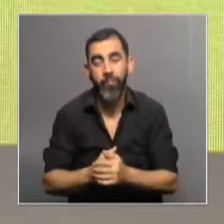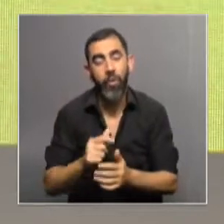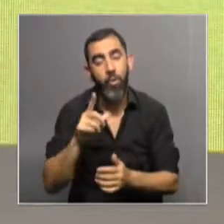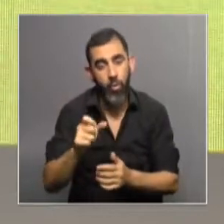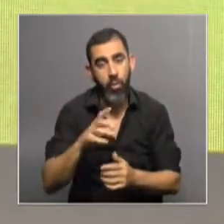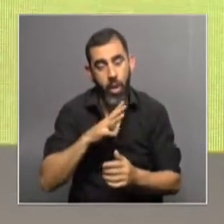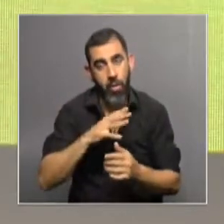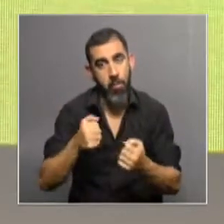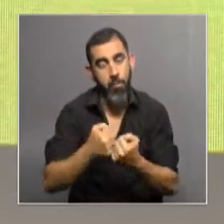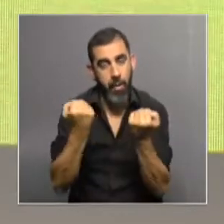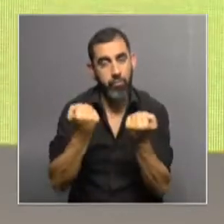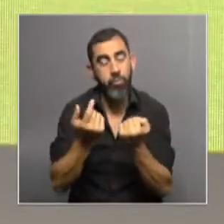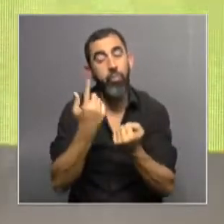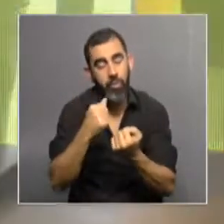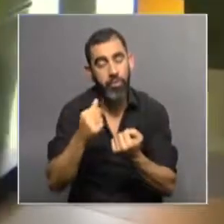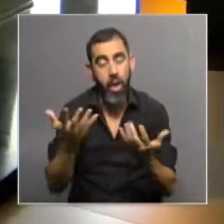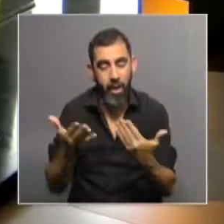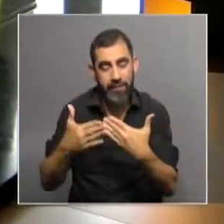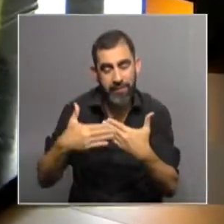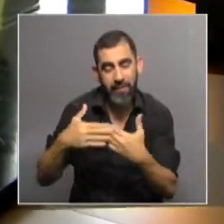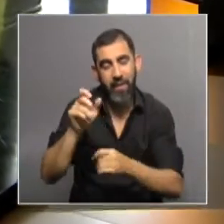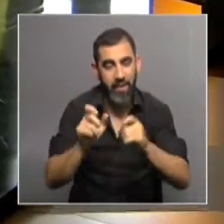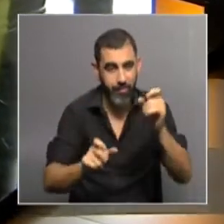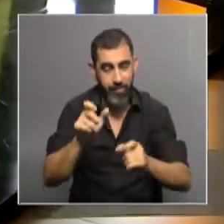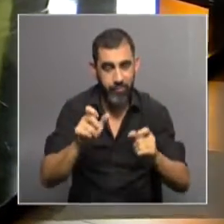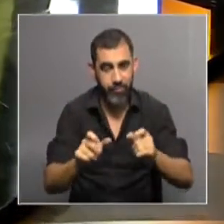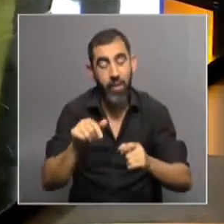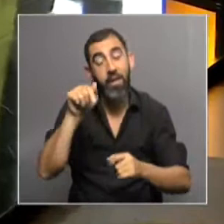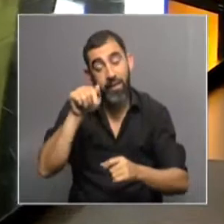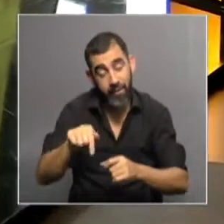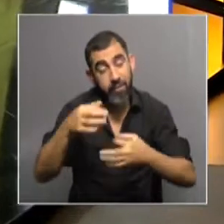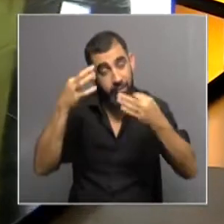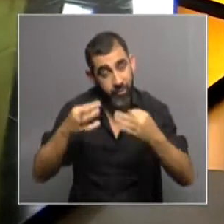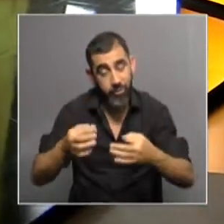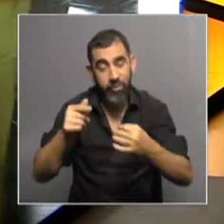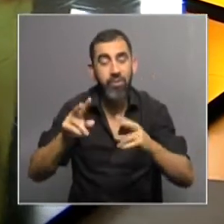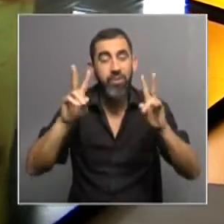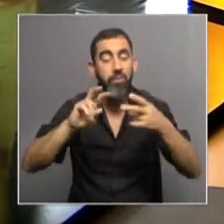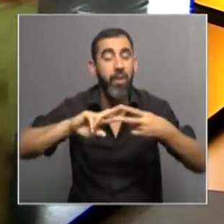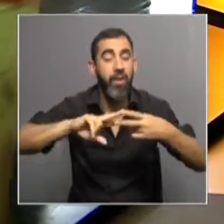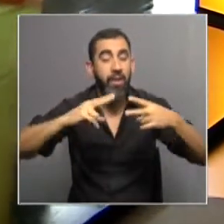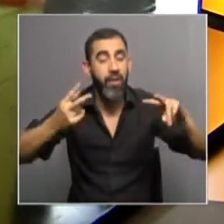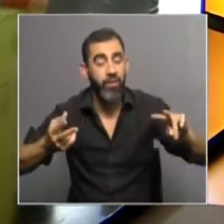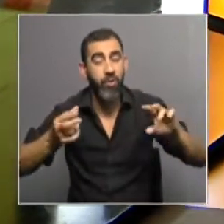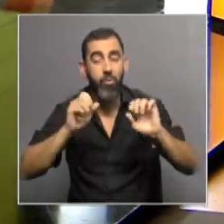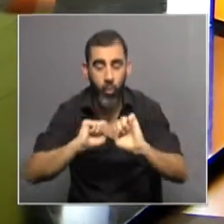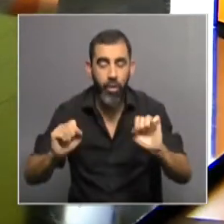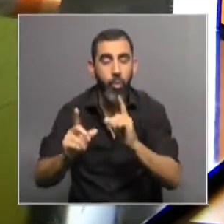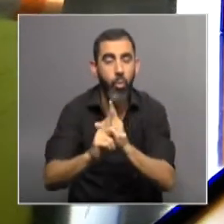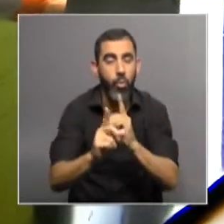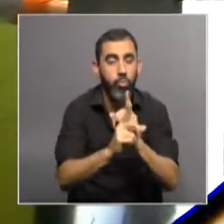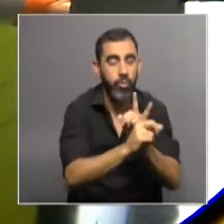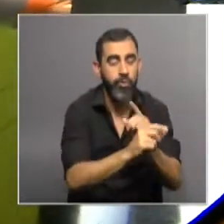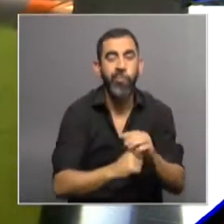tiene impacto. Entonces, está mucho más cercano a la gente y allí es donde aparecen estas cuestiones de la genética al alcance del usuario. Claro,